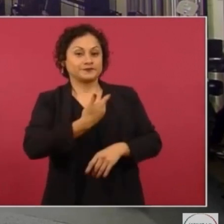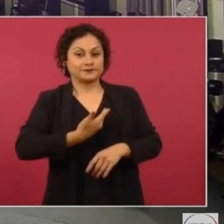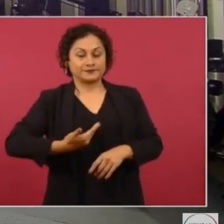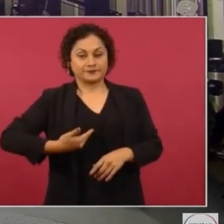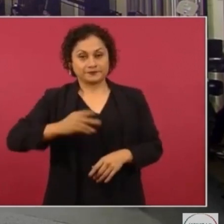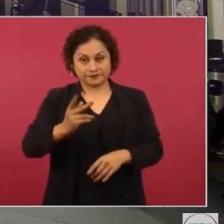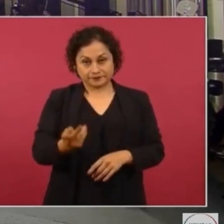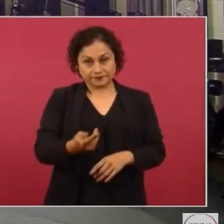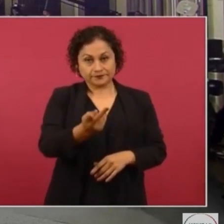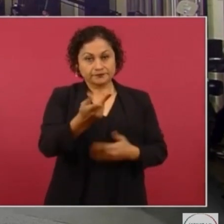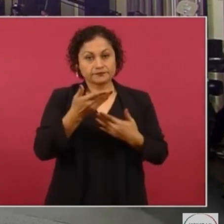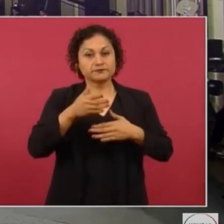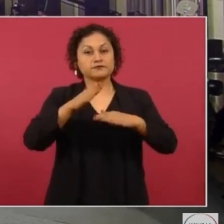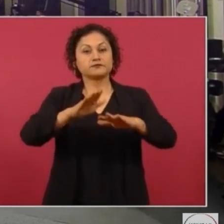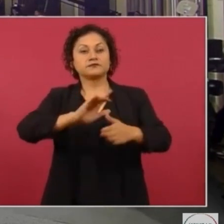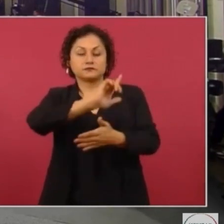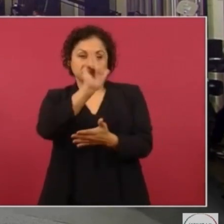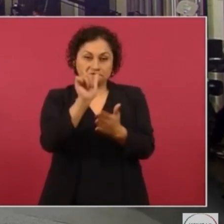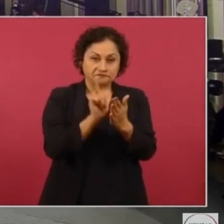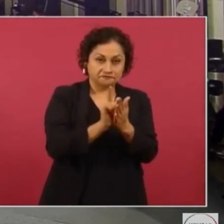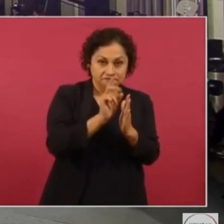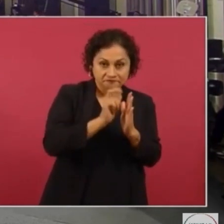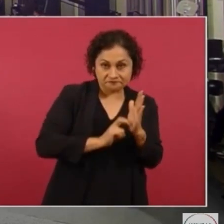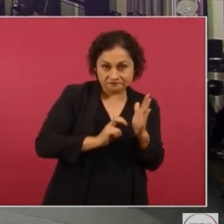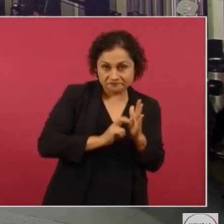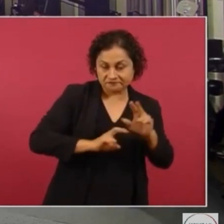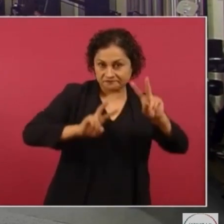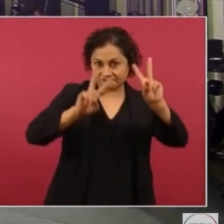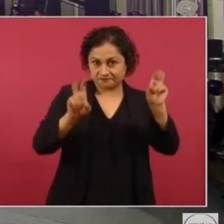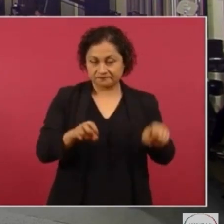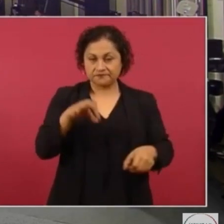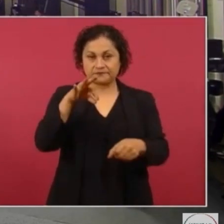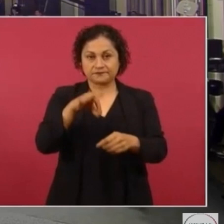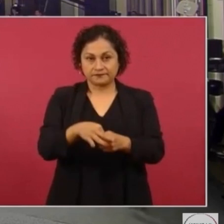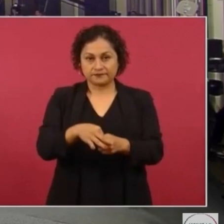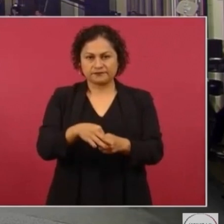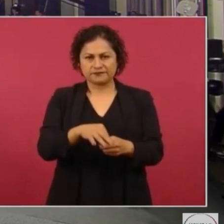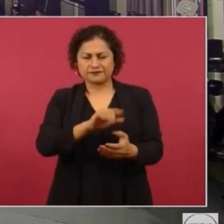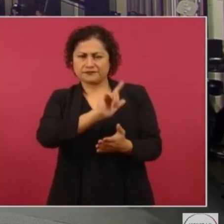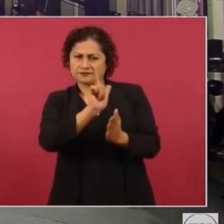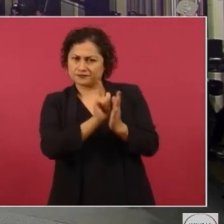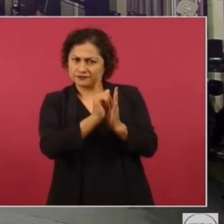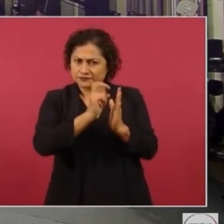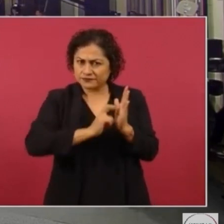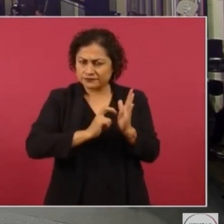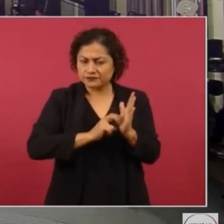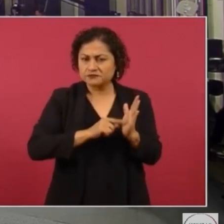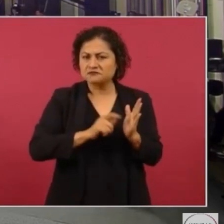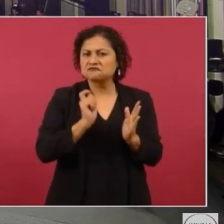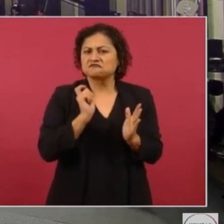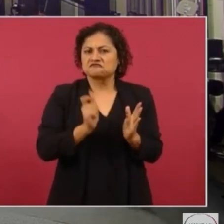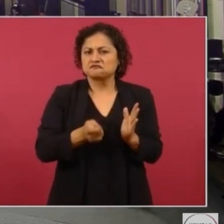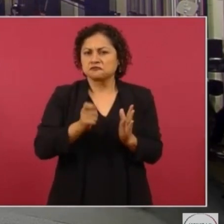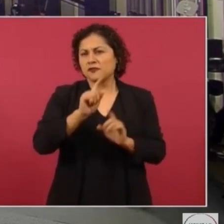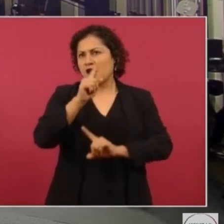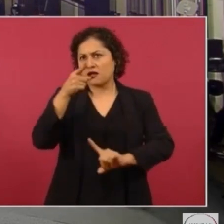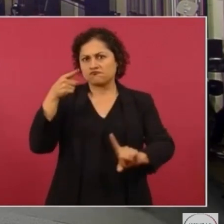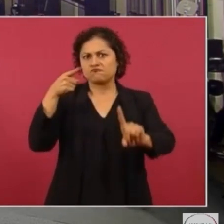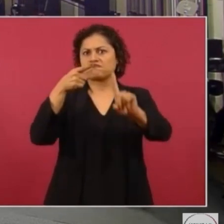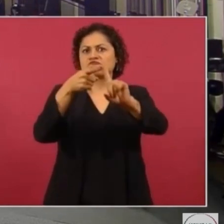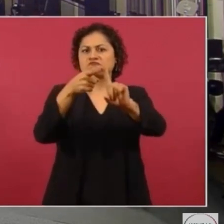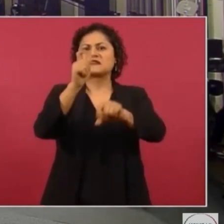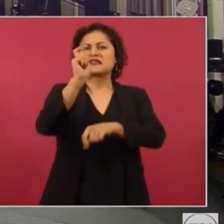Presidente, preguntarle sobre esta reforma electoral. Es una reforma que evidentemente sí busca adelgazar